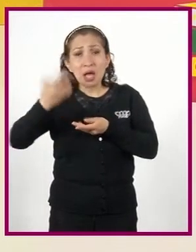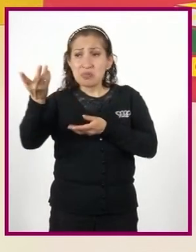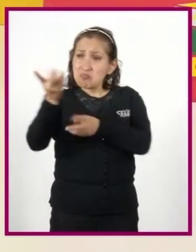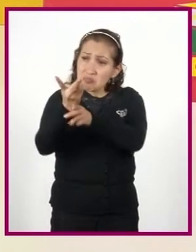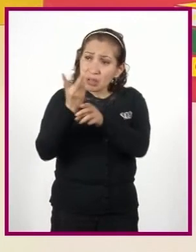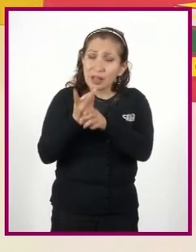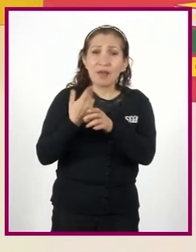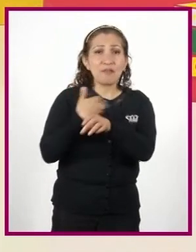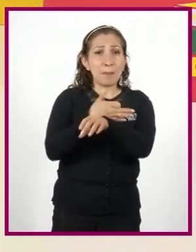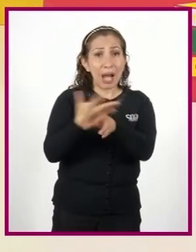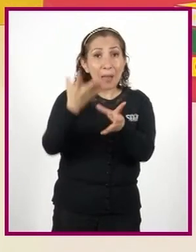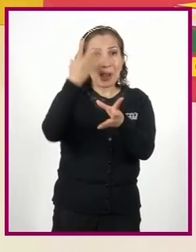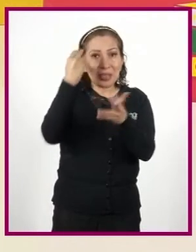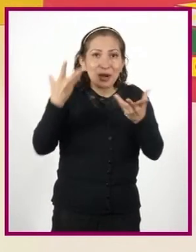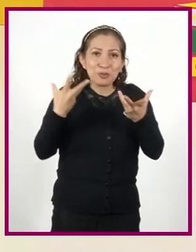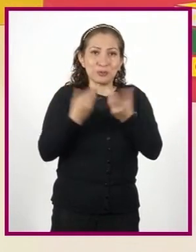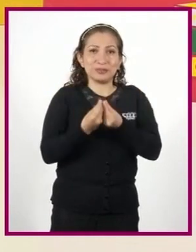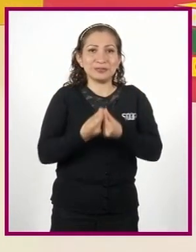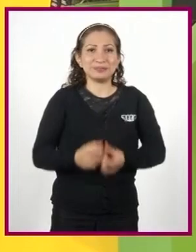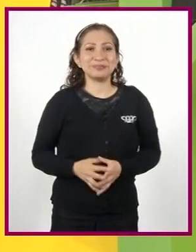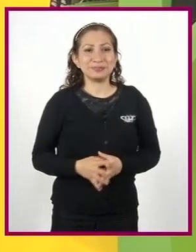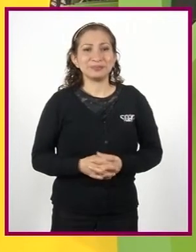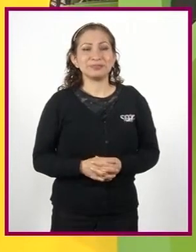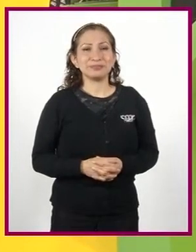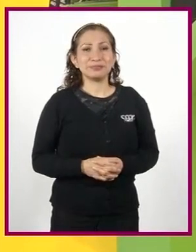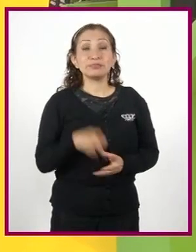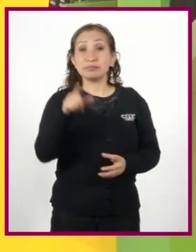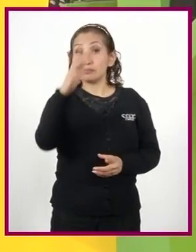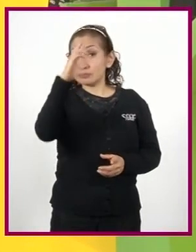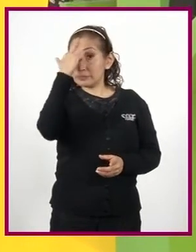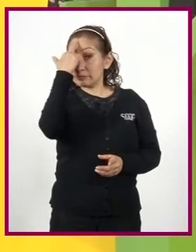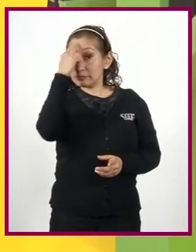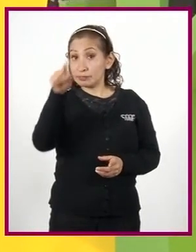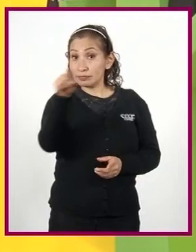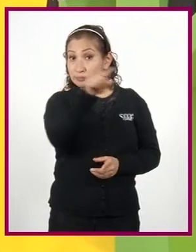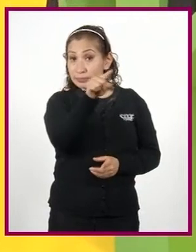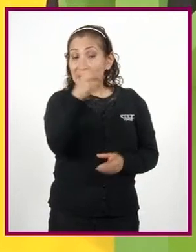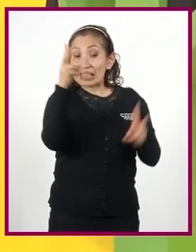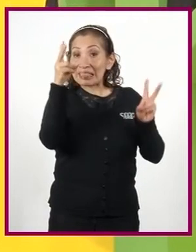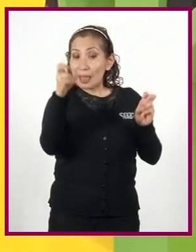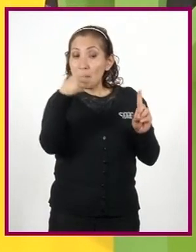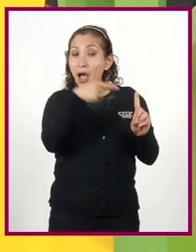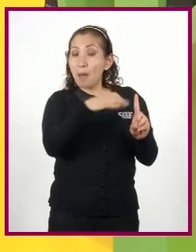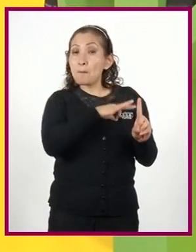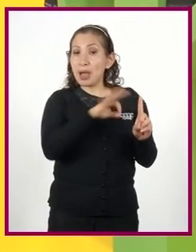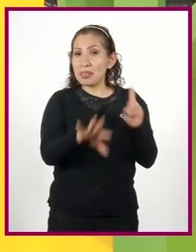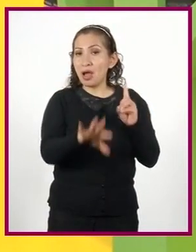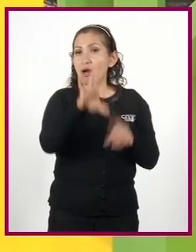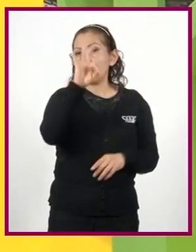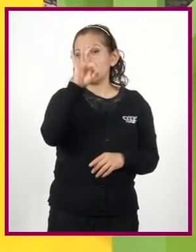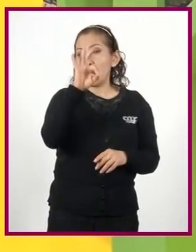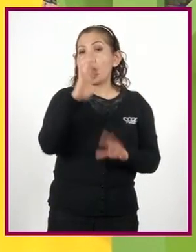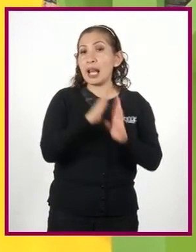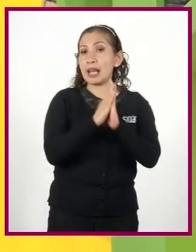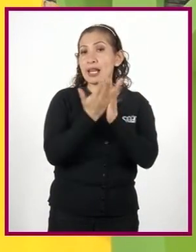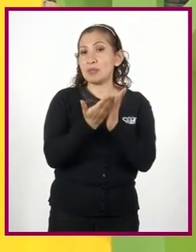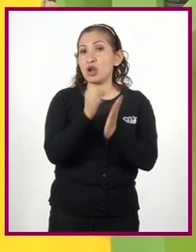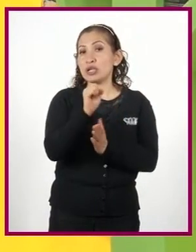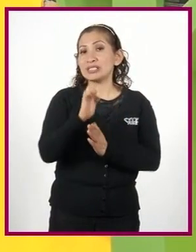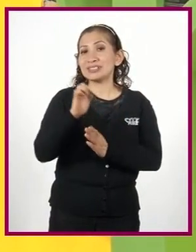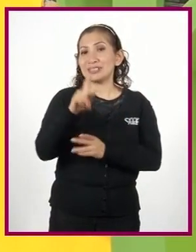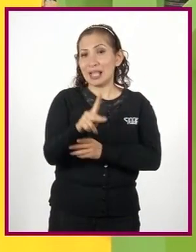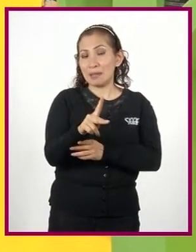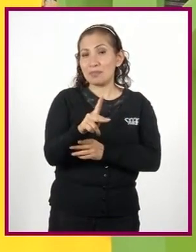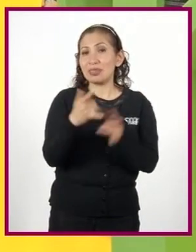a aprender con ustedes. Recuerden que este tema lo pueden encontrar en su libro de